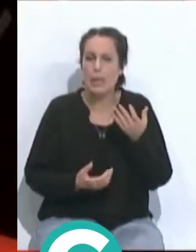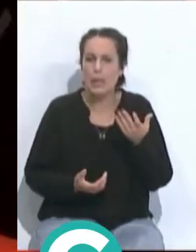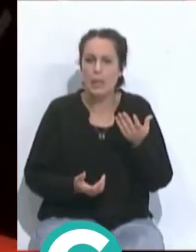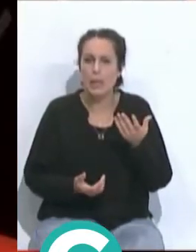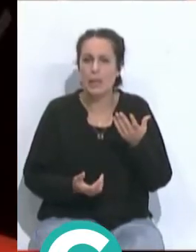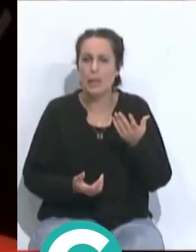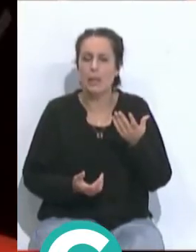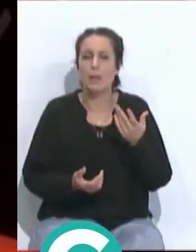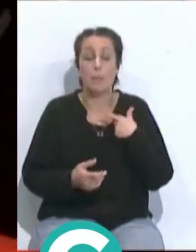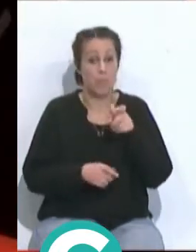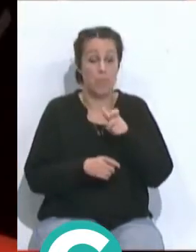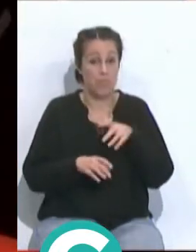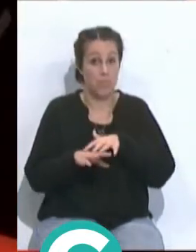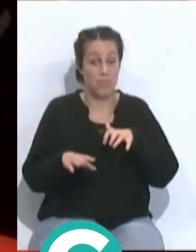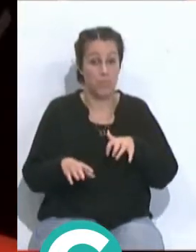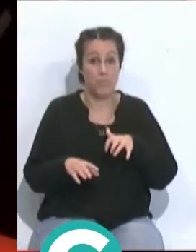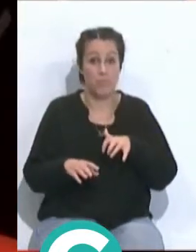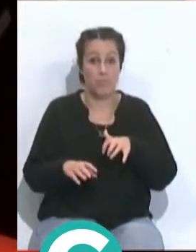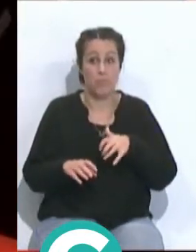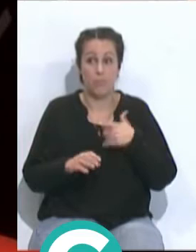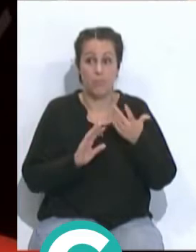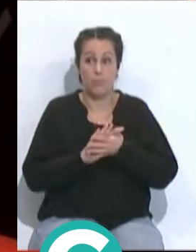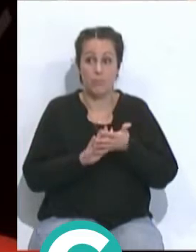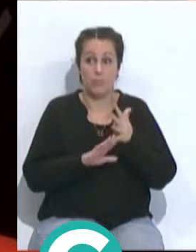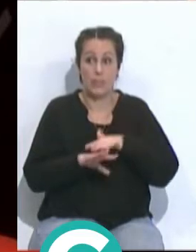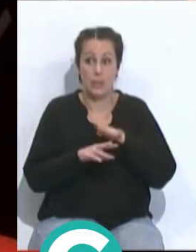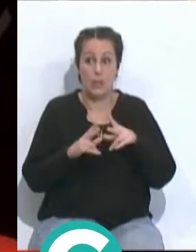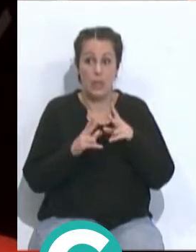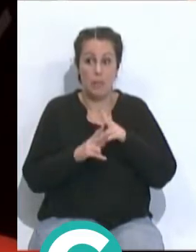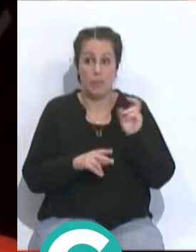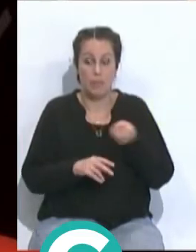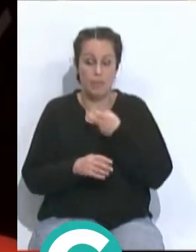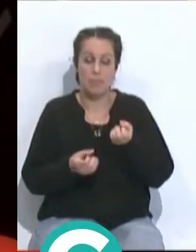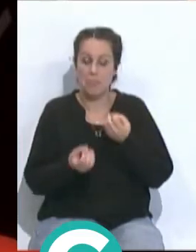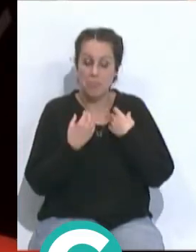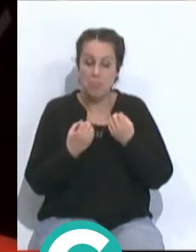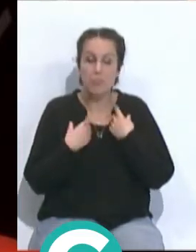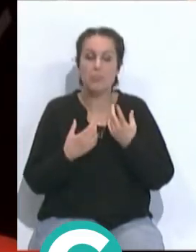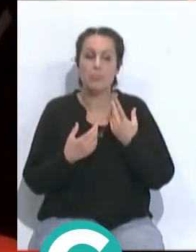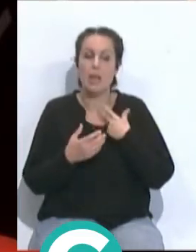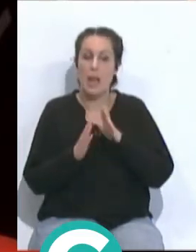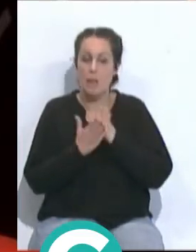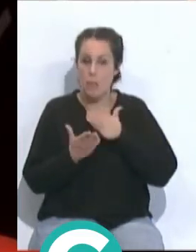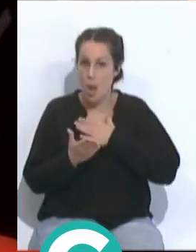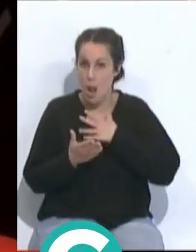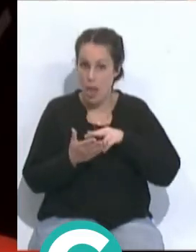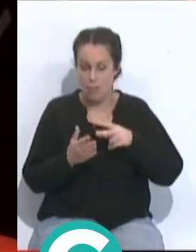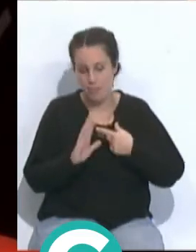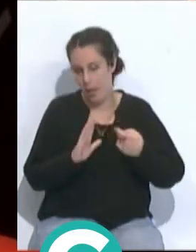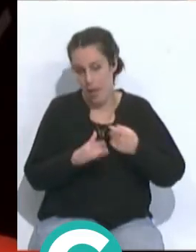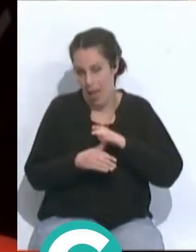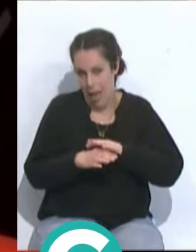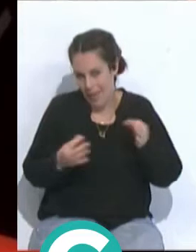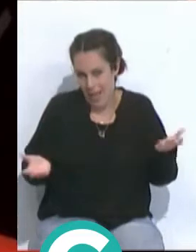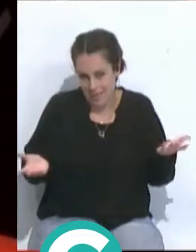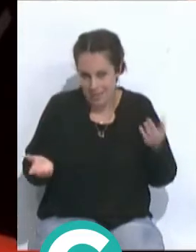mayoría de uh-huh. las personas que me están hablando por redes sociales y demás, que me están contando que se han leído mi libro, bueno, quitando a mis amigas, ¿no? Que